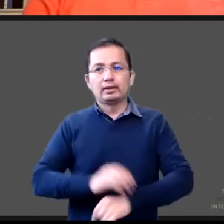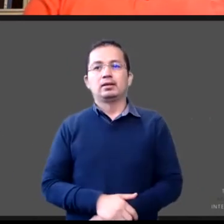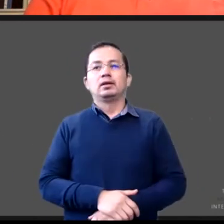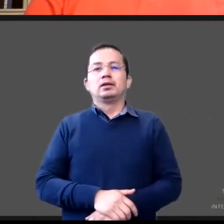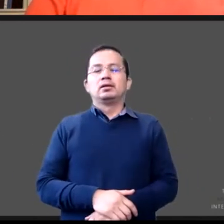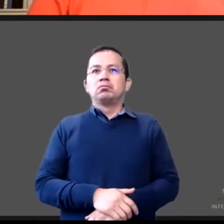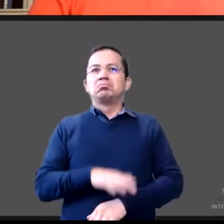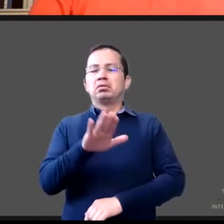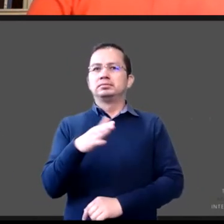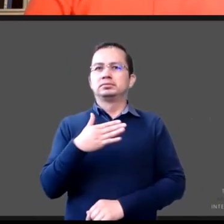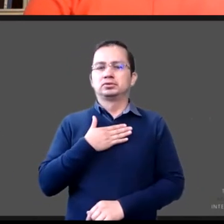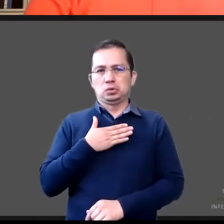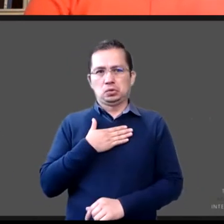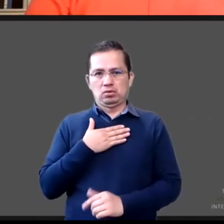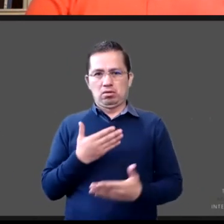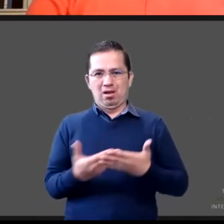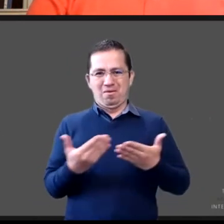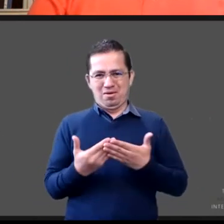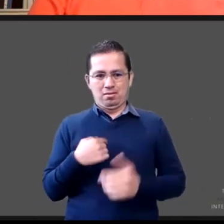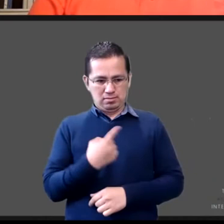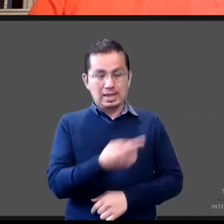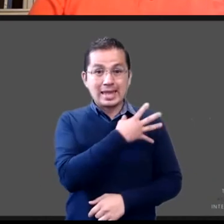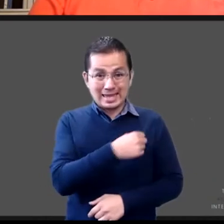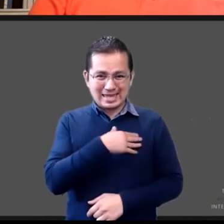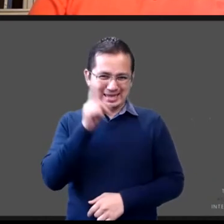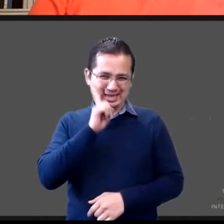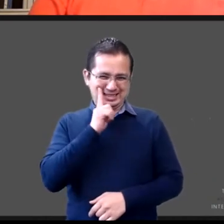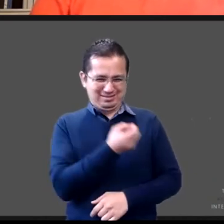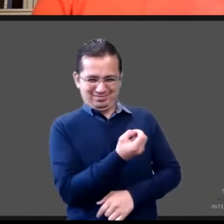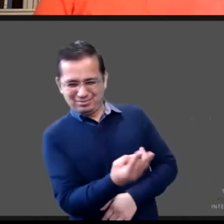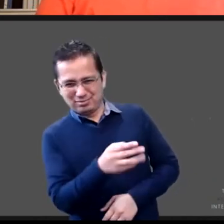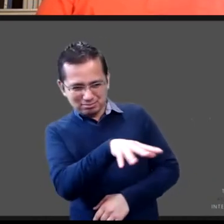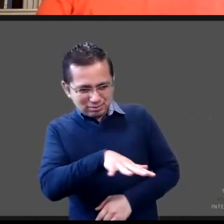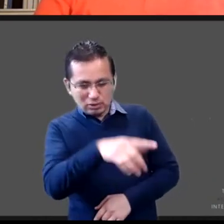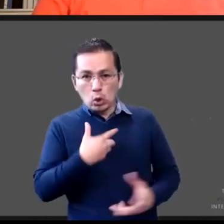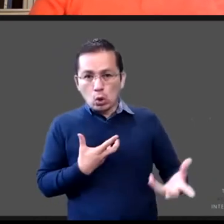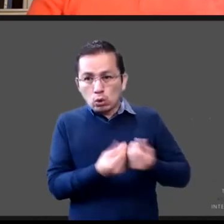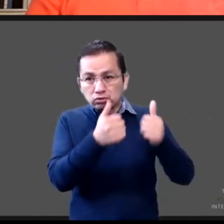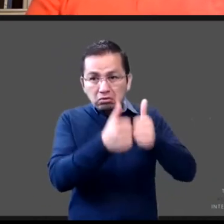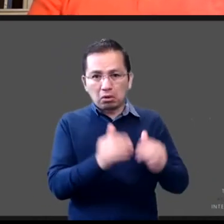he aprendido muchísimo de mis hijas estando aquí en esta situación de casa. Yo creía que las conocía, yo